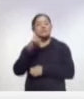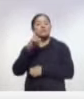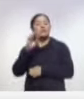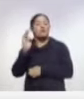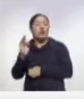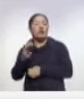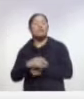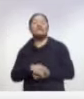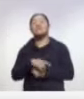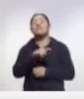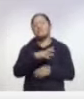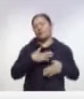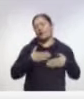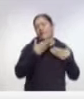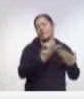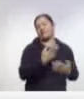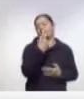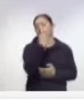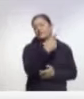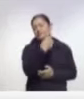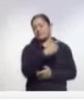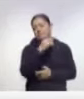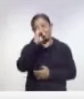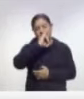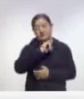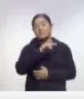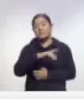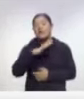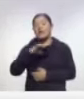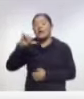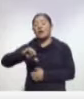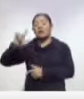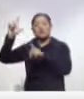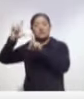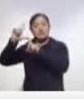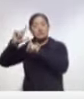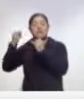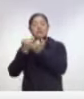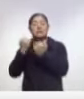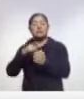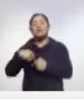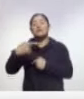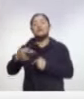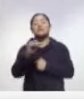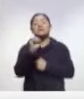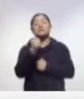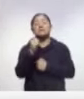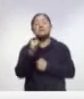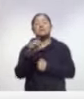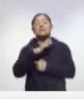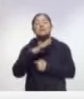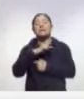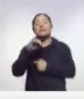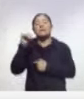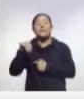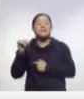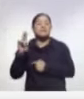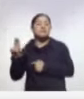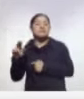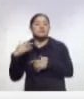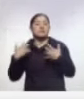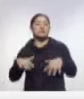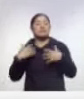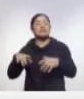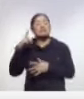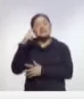confianza sobre todo a su técnico porque además no solamente enfrentan al Liverpool hoy, sino que el fin de semana en jornada doble enfrentan al Manchester United. Así que se le viene